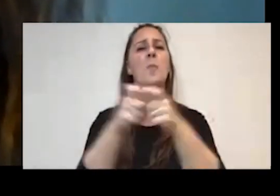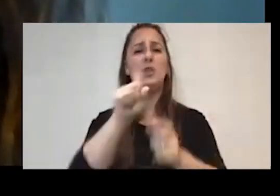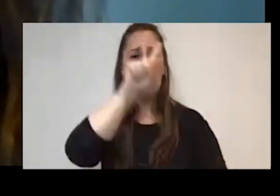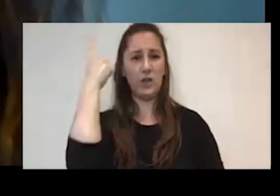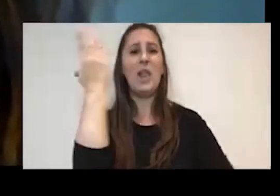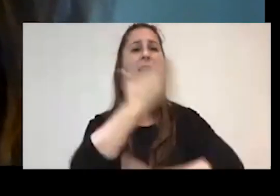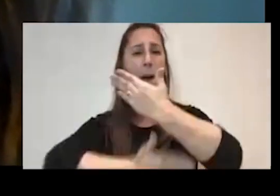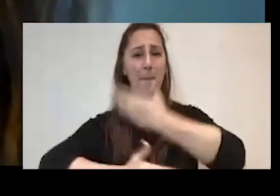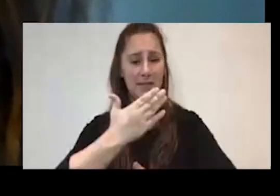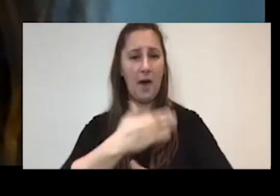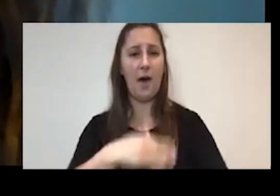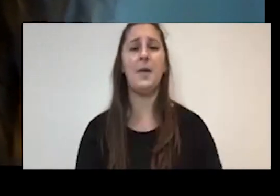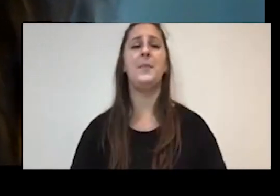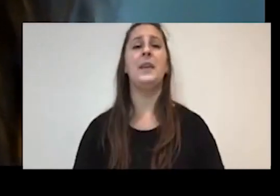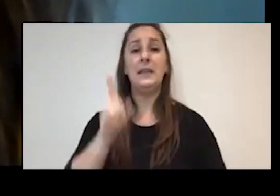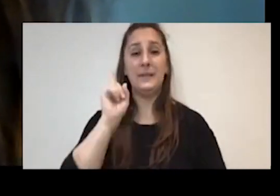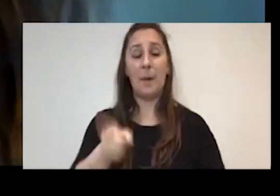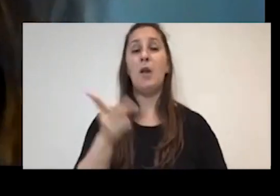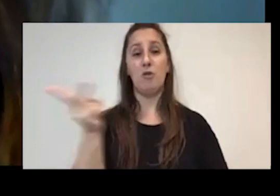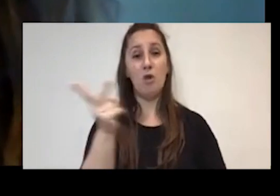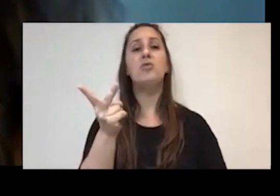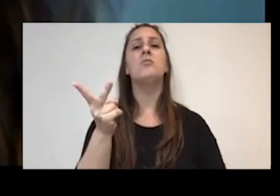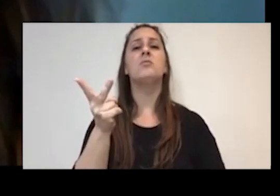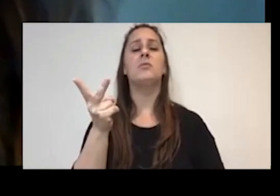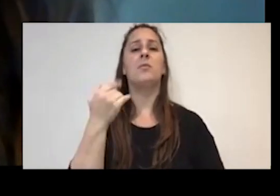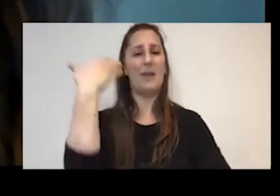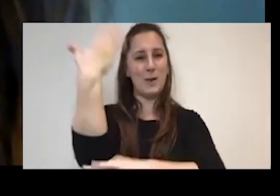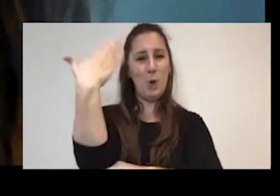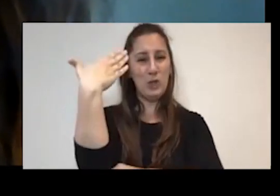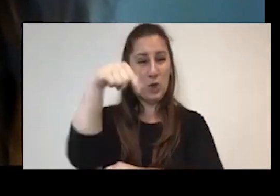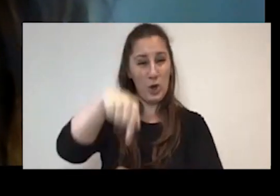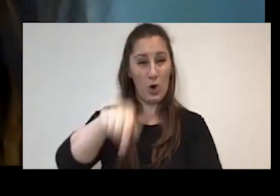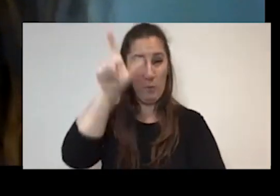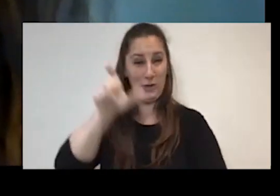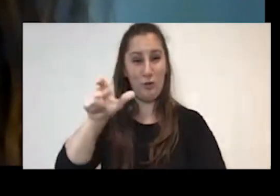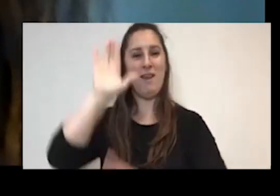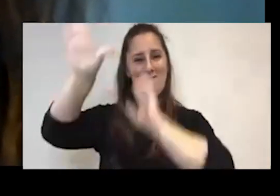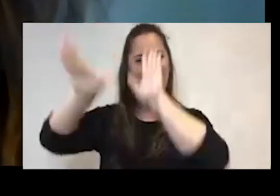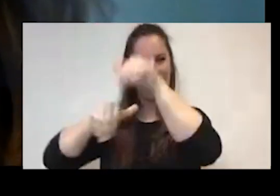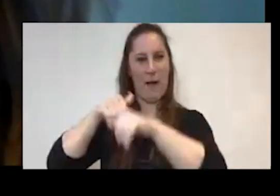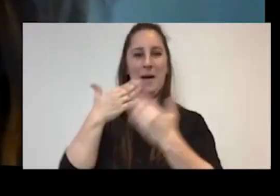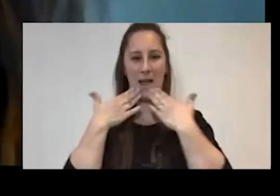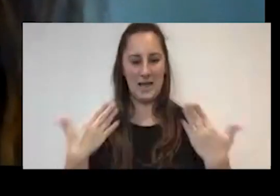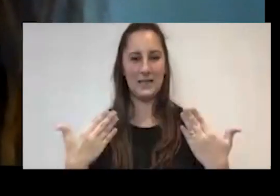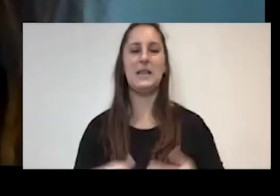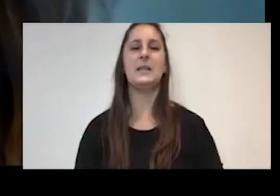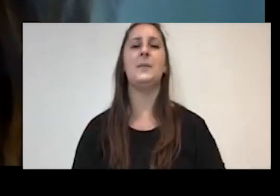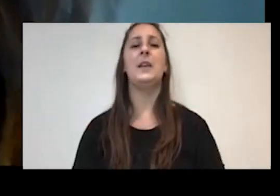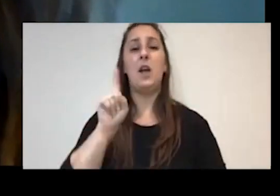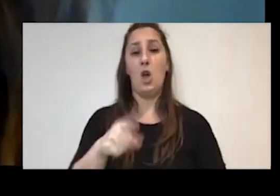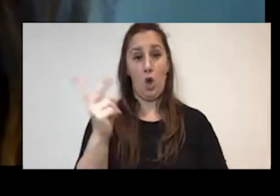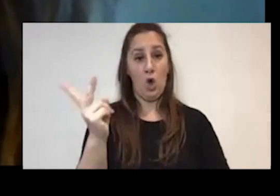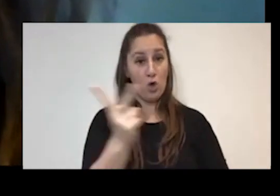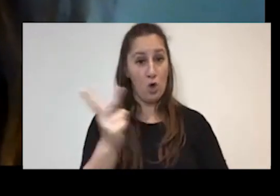Nacional de Discapacidad y son quienes han convocado a nuestros expositores del día de la fecha. Además, le comento que ambos